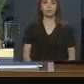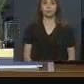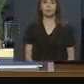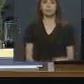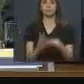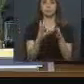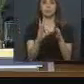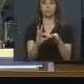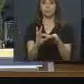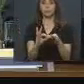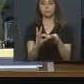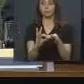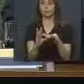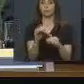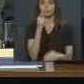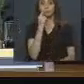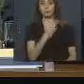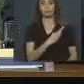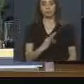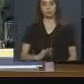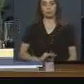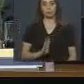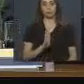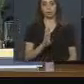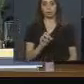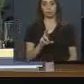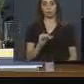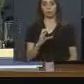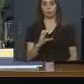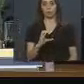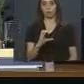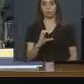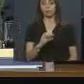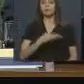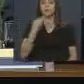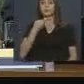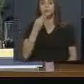Gracias, diputado Boric. A continuación, tiene la palabra el diputado Jaime.